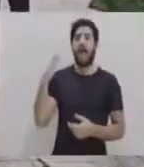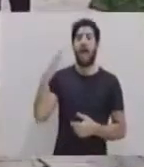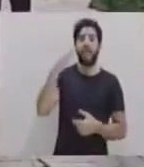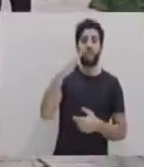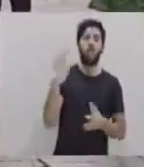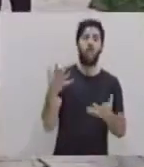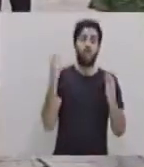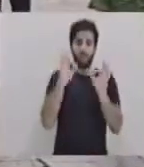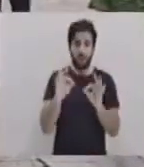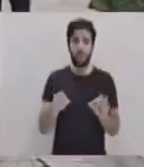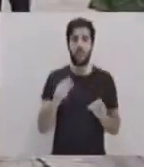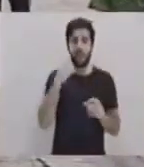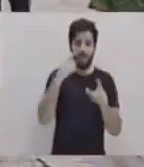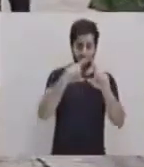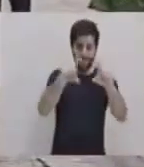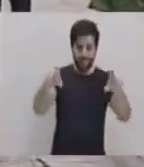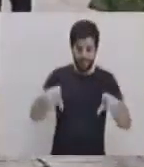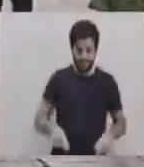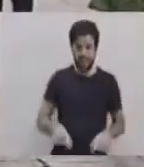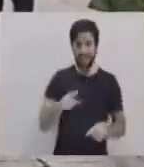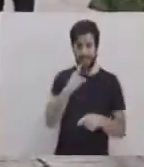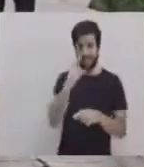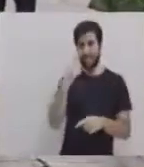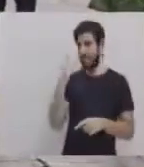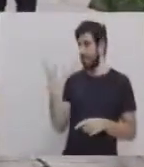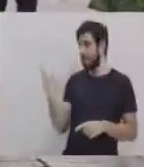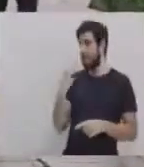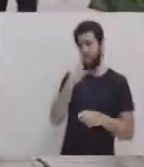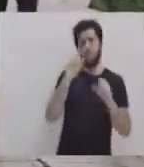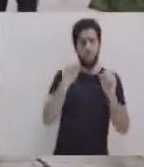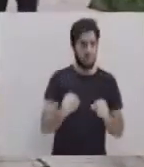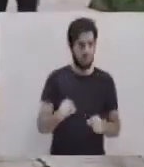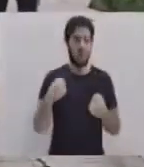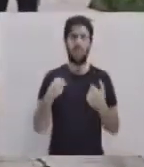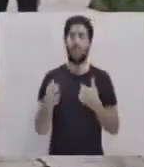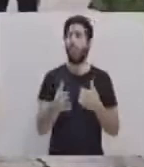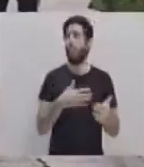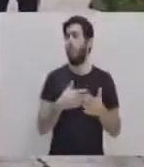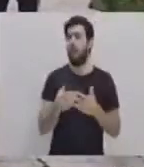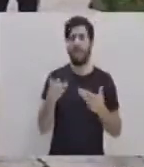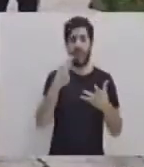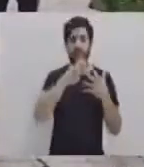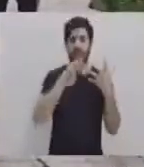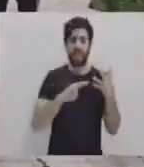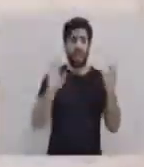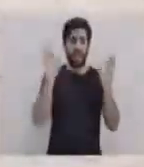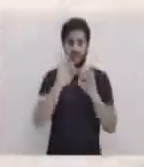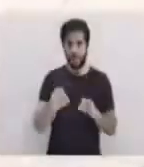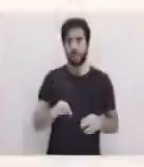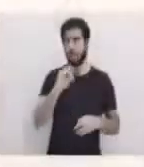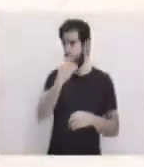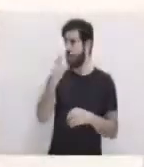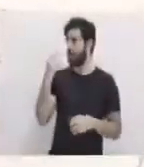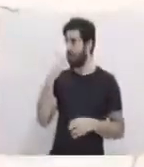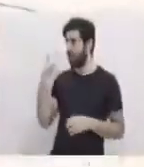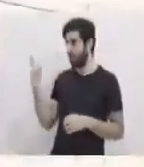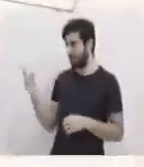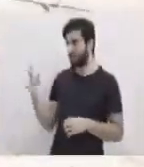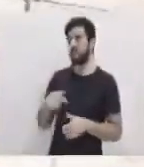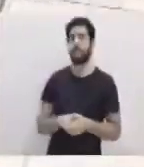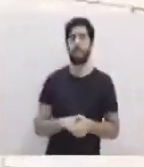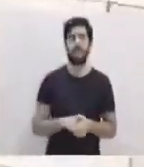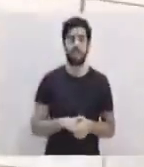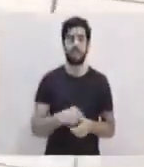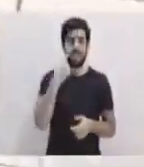lo formamos con cinta de aislar y con unas cuerdas. Tú en casa puedes utilizar masking, lazo o los mismos pisos de tu casa y solo dividir donde